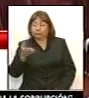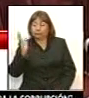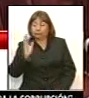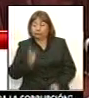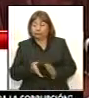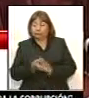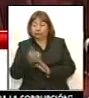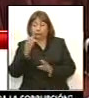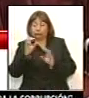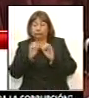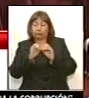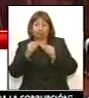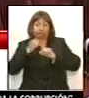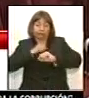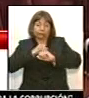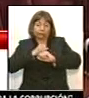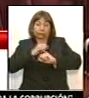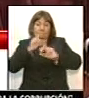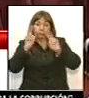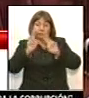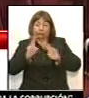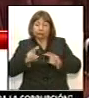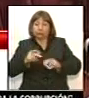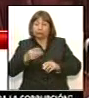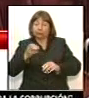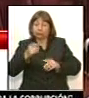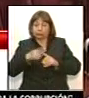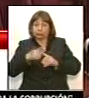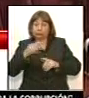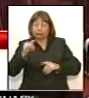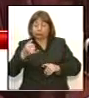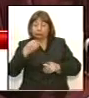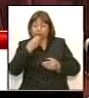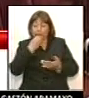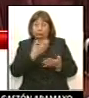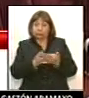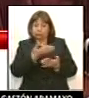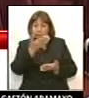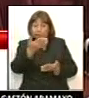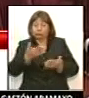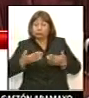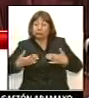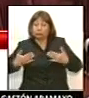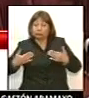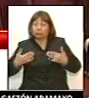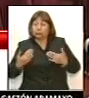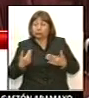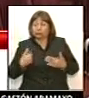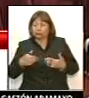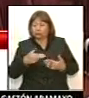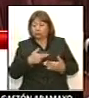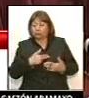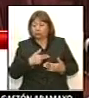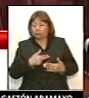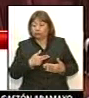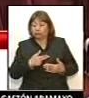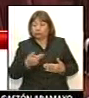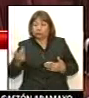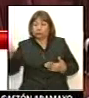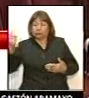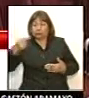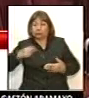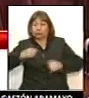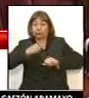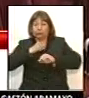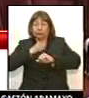dijo claramente que él defiende a los venezolanos o defiende a los extranjeros. Muy bien, y hay que felicitarlo por eso. Nosotros, los que venimos con esta preocupación,